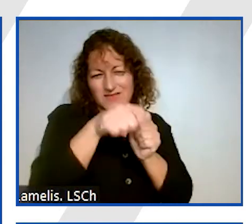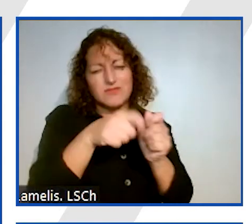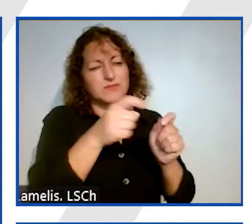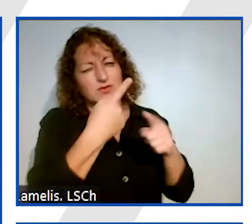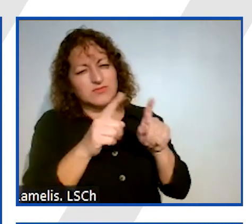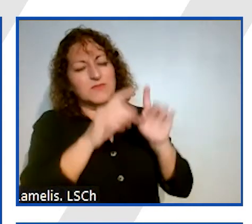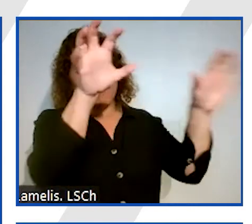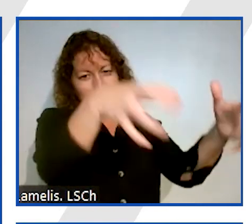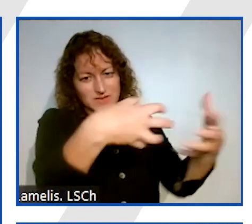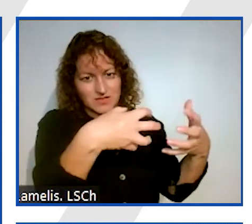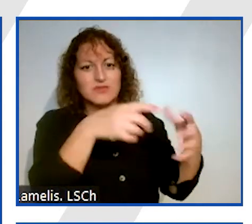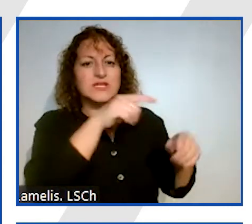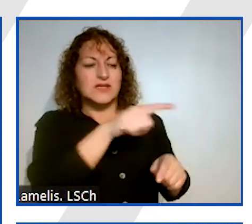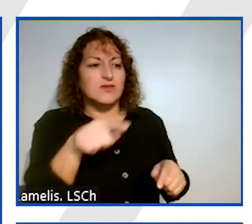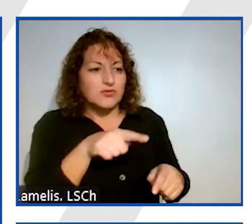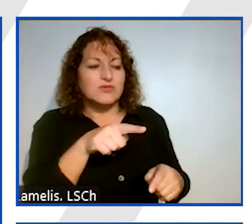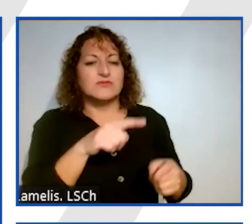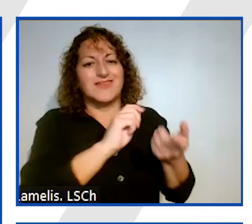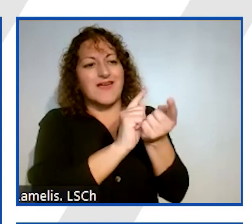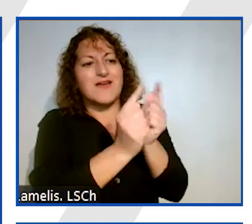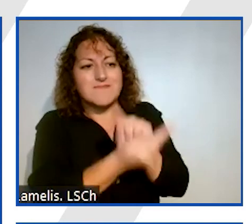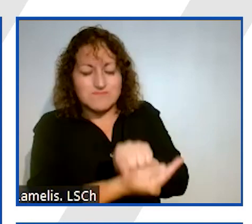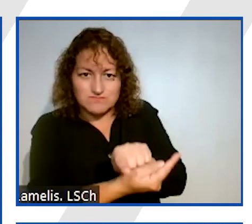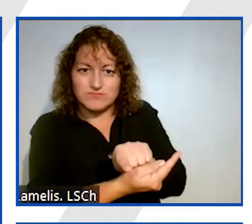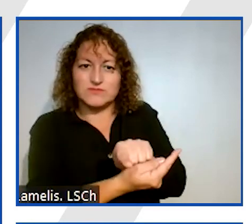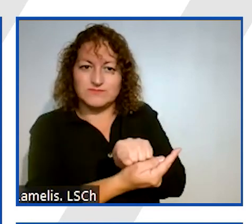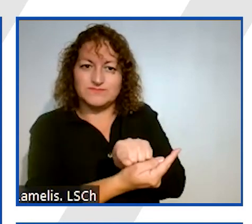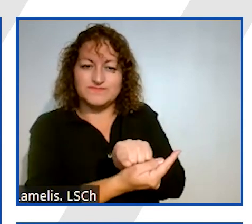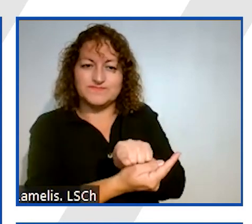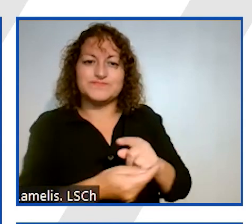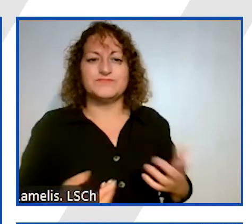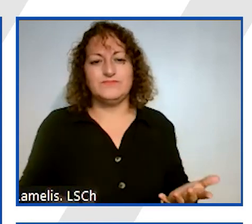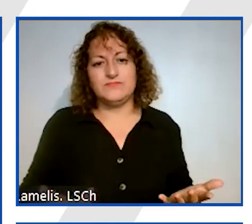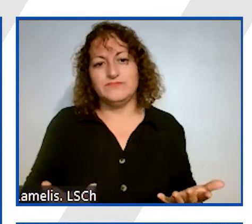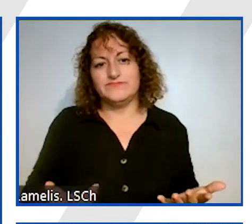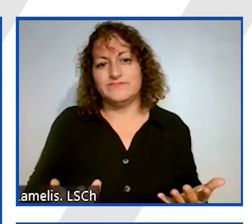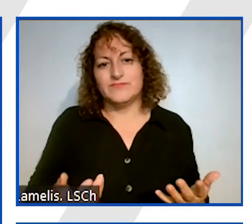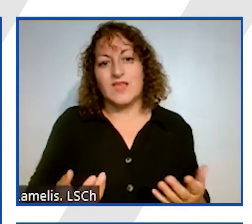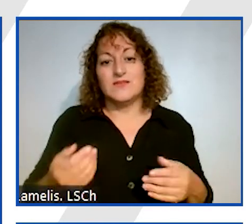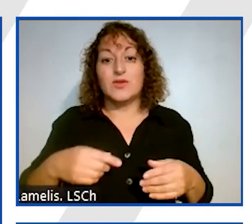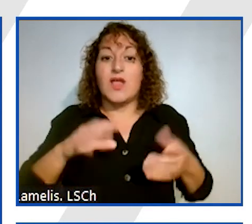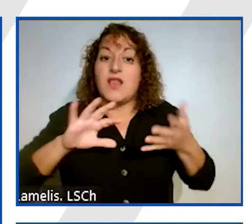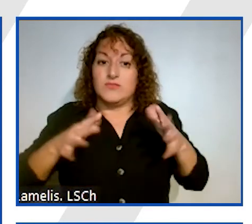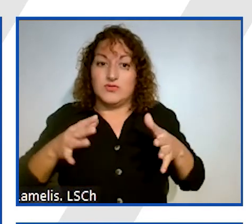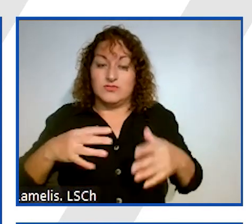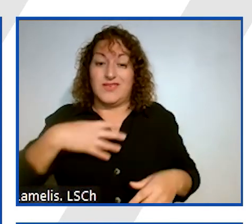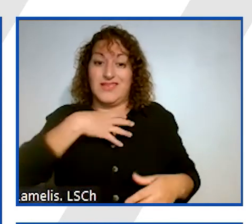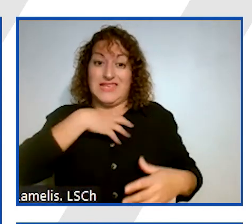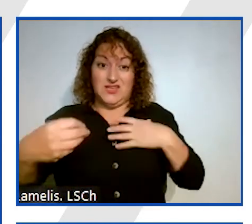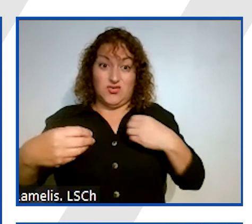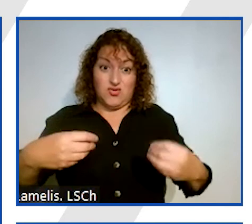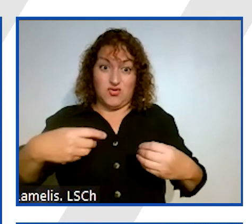los últimos 40 años, no es probable que queden tiburones en la próxima generación. En la próxima